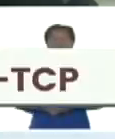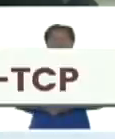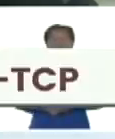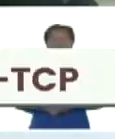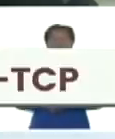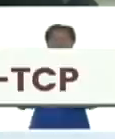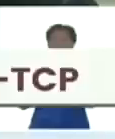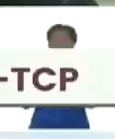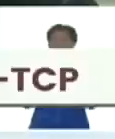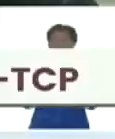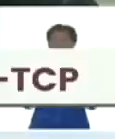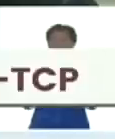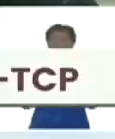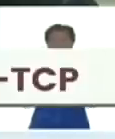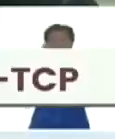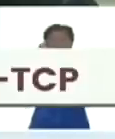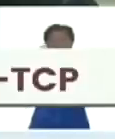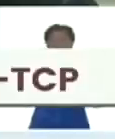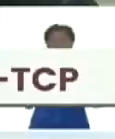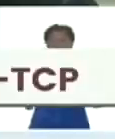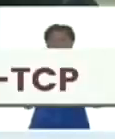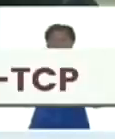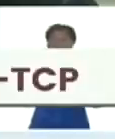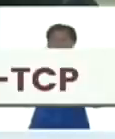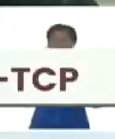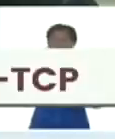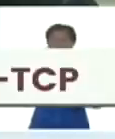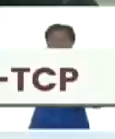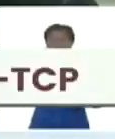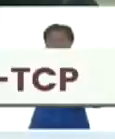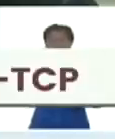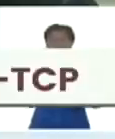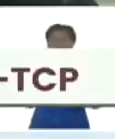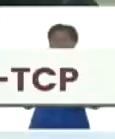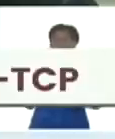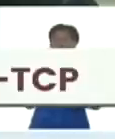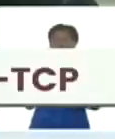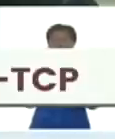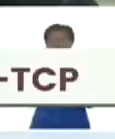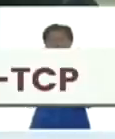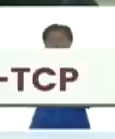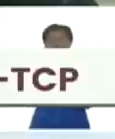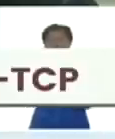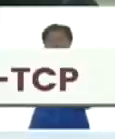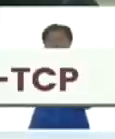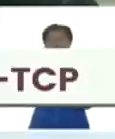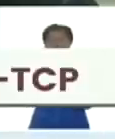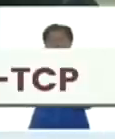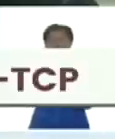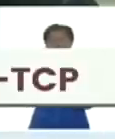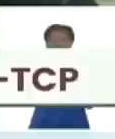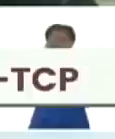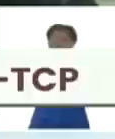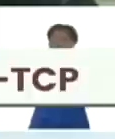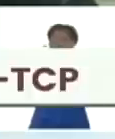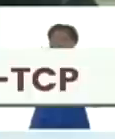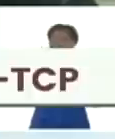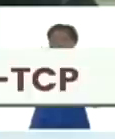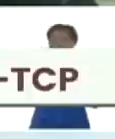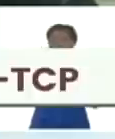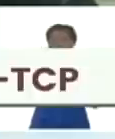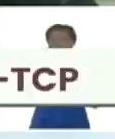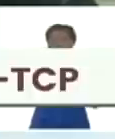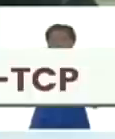mantenernos enfocados, mostrar madurez y el valor del